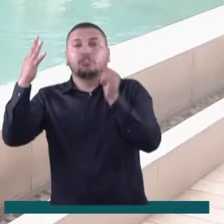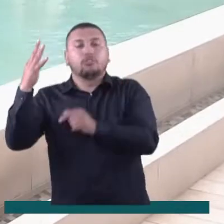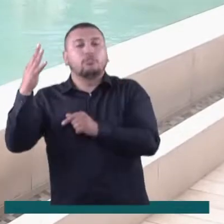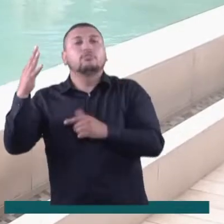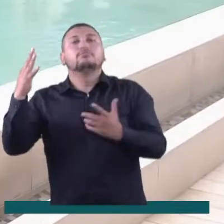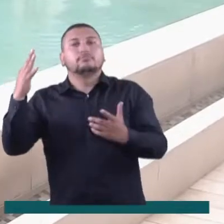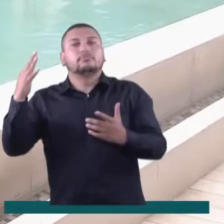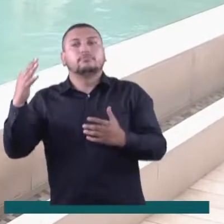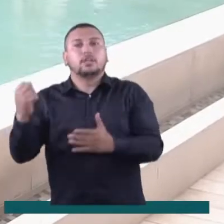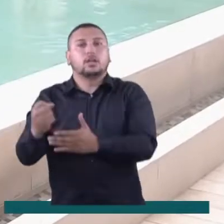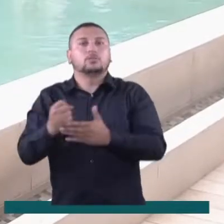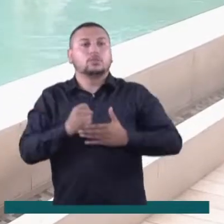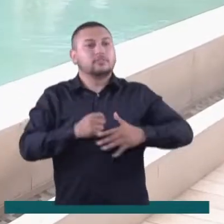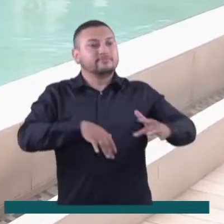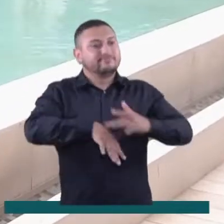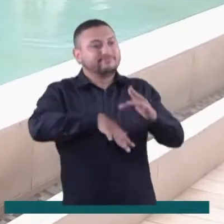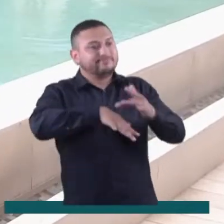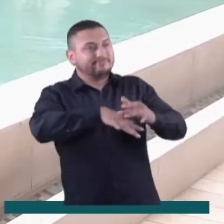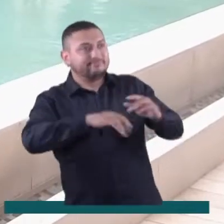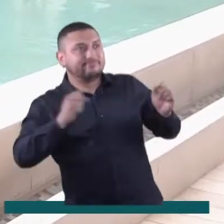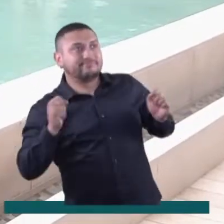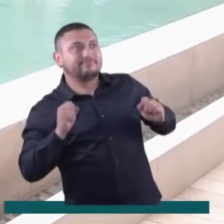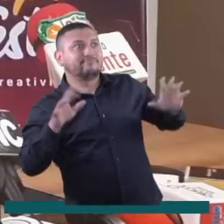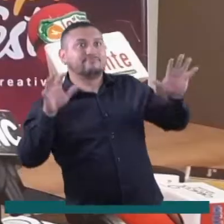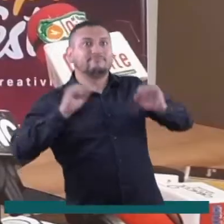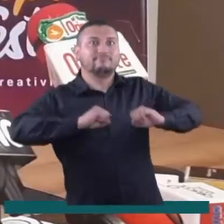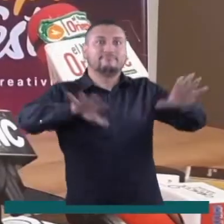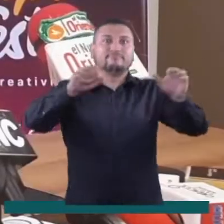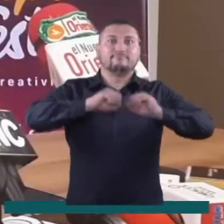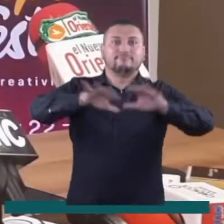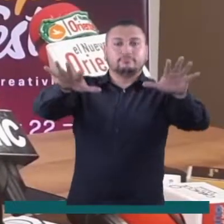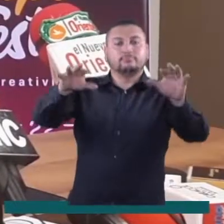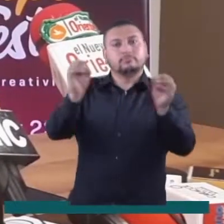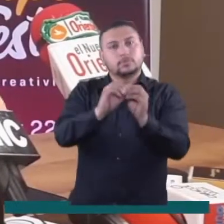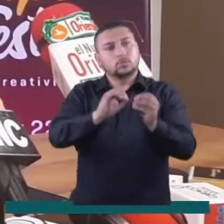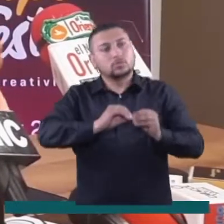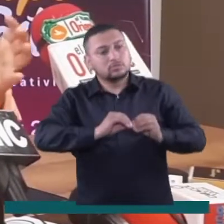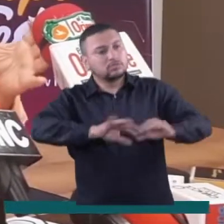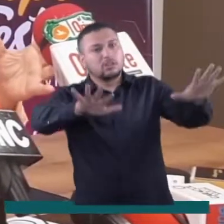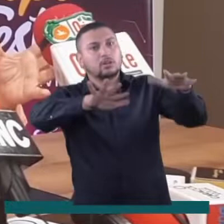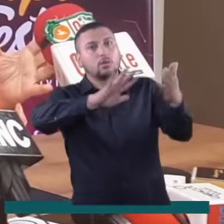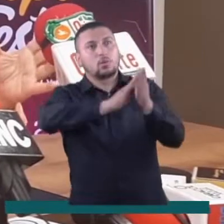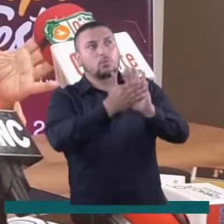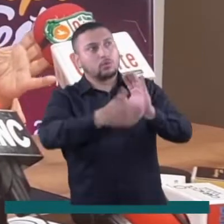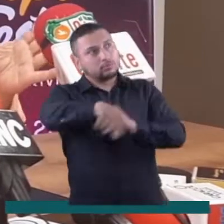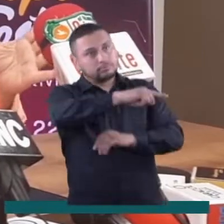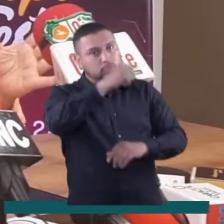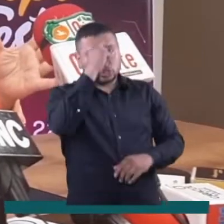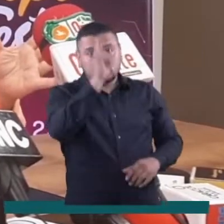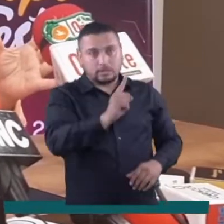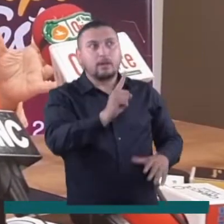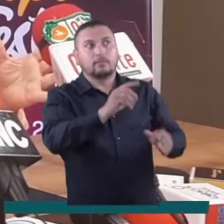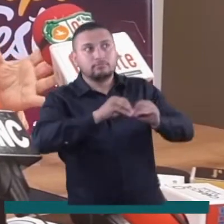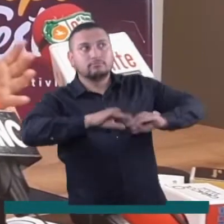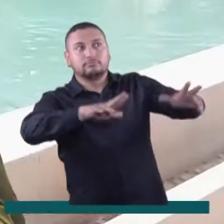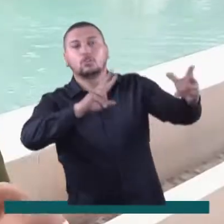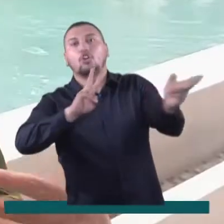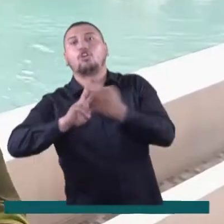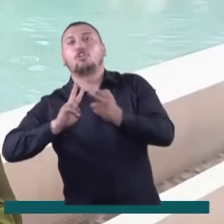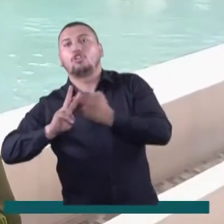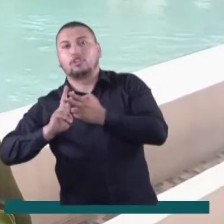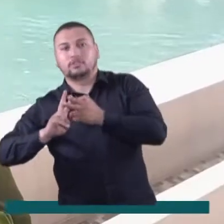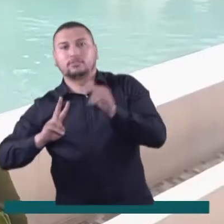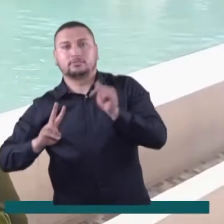promocionar, dos, a contarle a la comunidad que existimos, que tenemos infraestructura también para ellos. Con el clúster de turismo vamos a